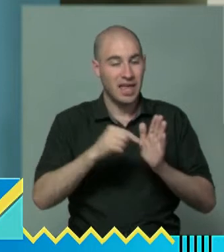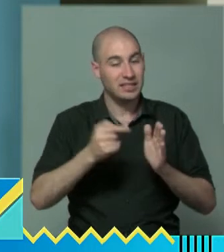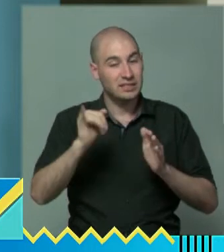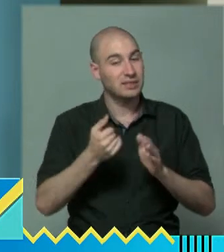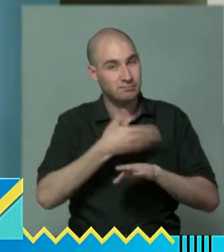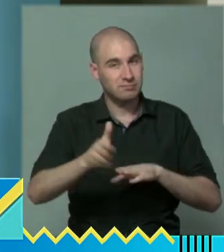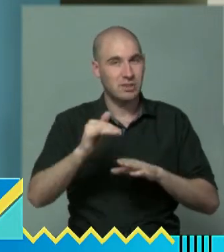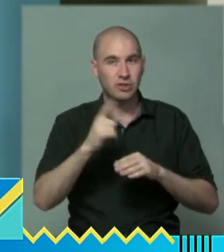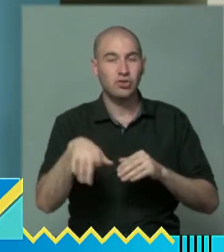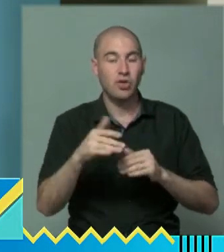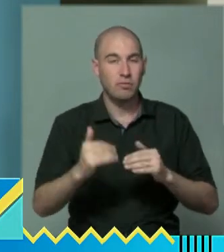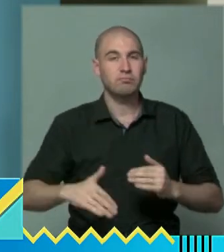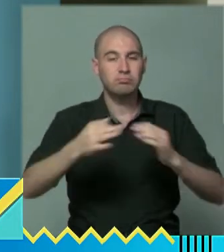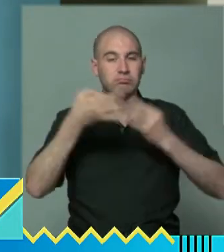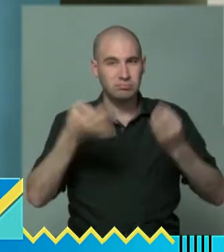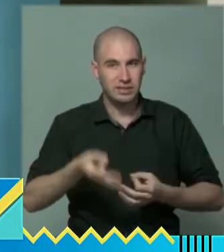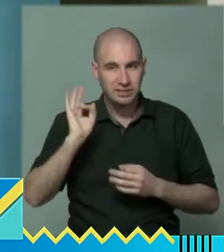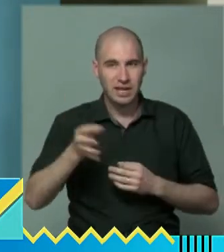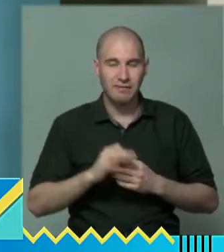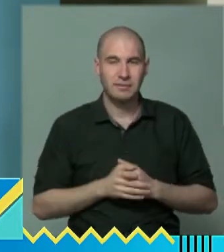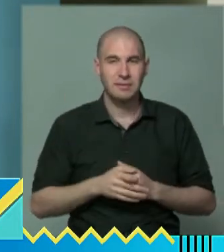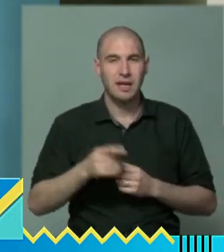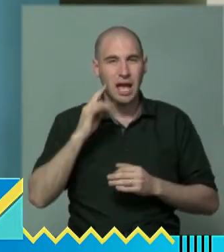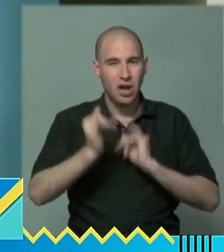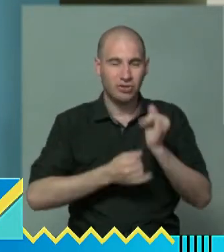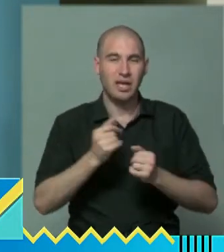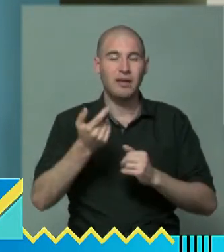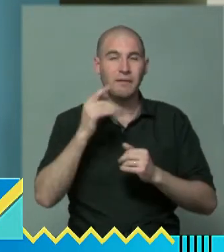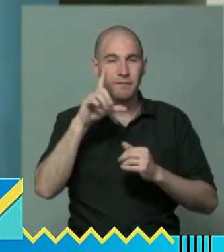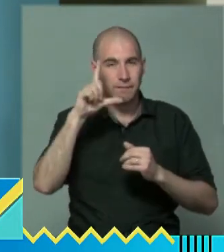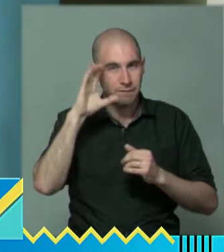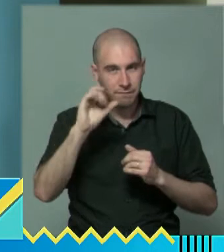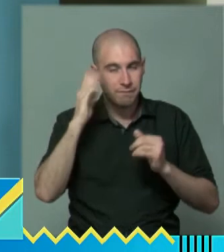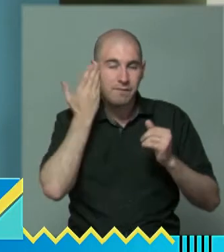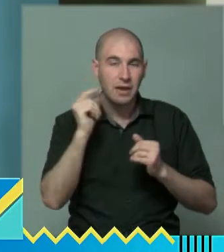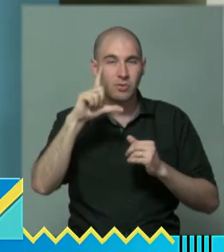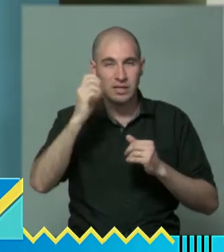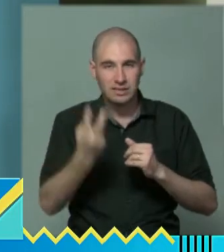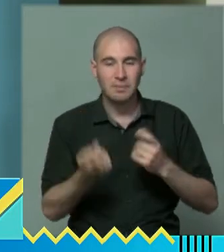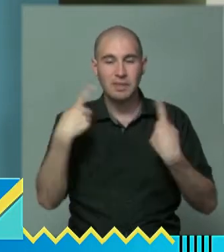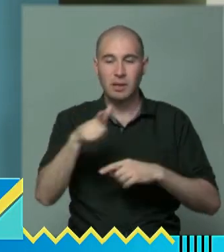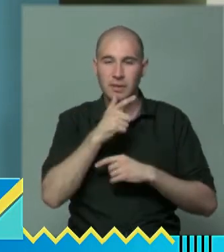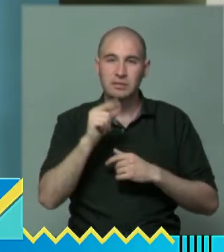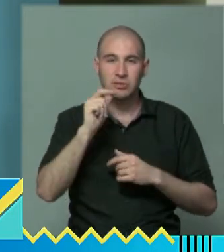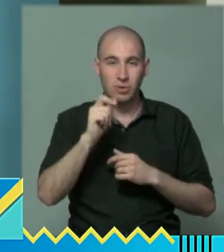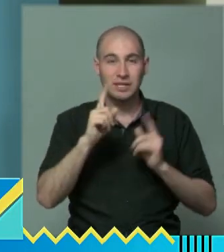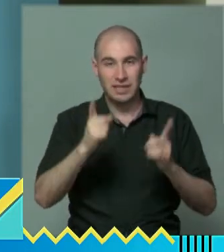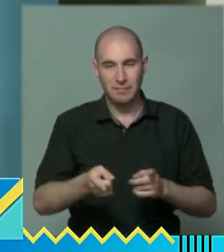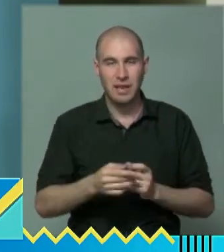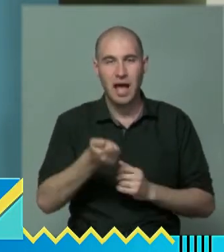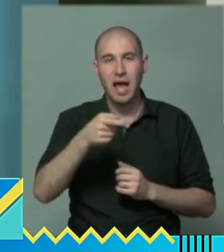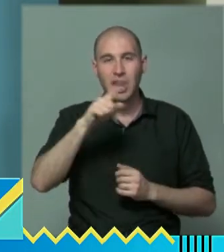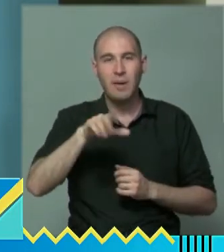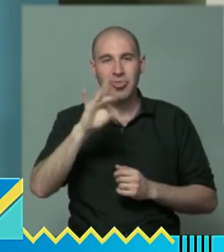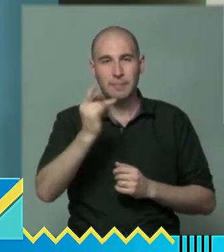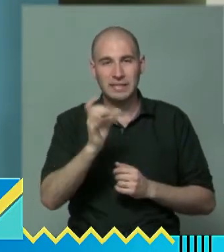efectiva, estén todos a la altura de las circunstancias. Repasamos las redes sociales en Facebook y en Instagram como Distintos Parecidos y también en Twitter